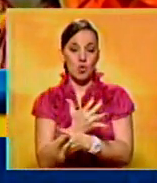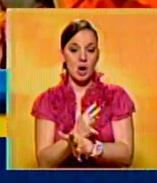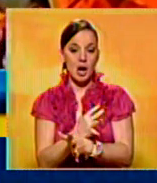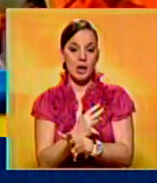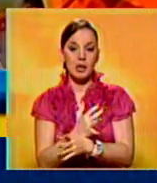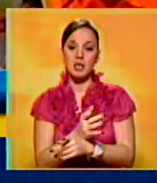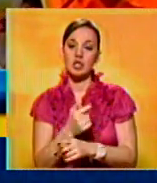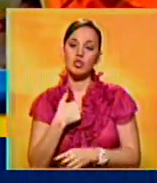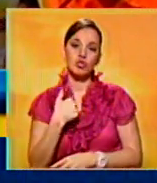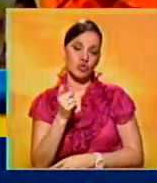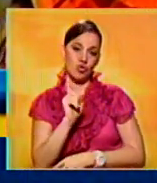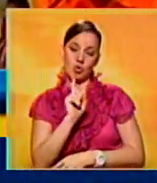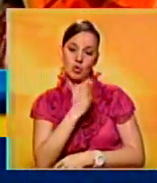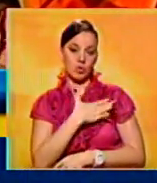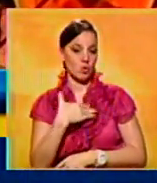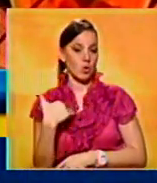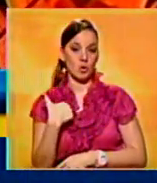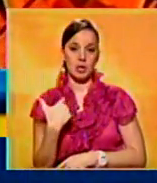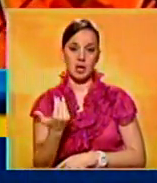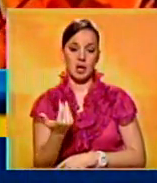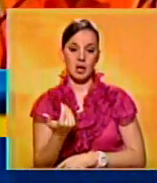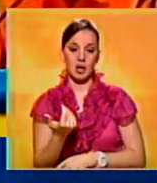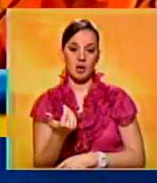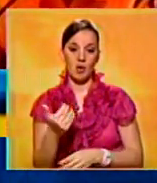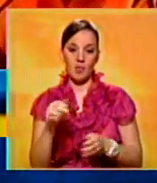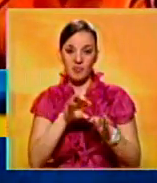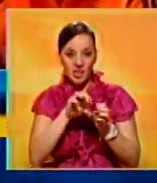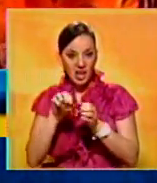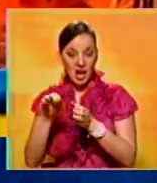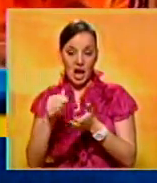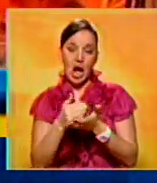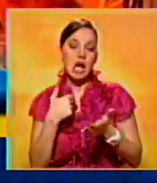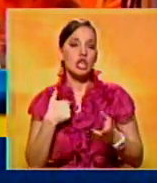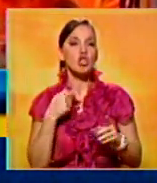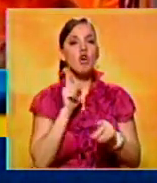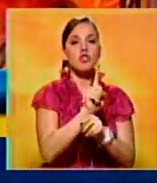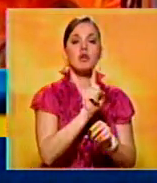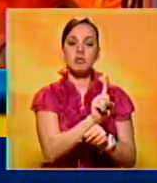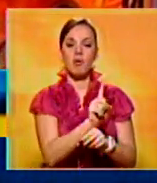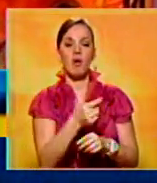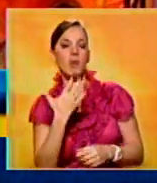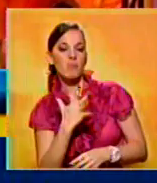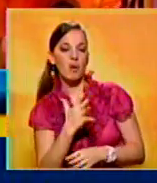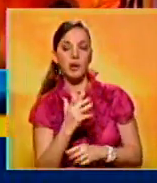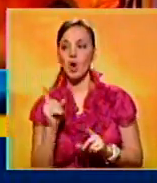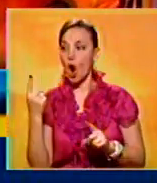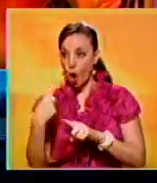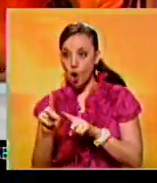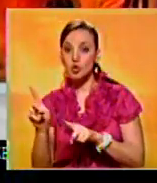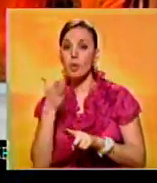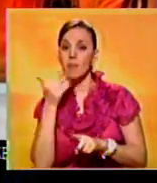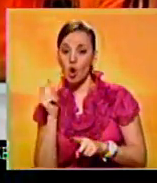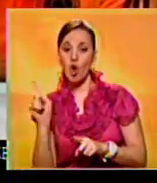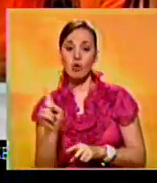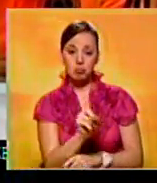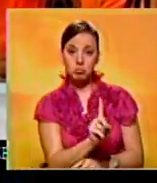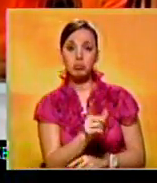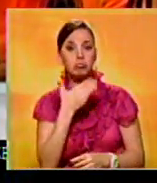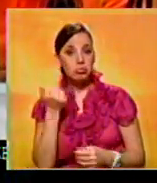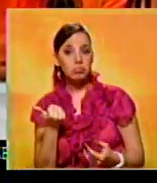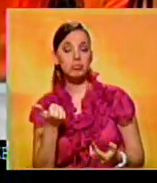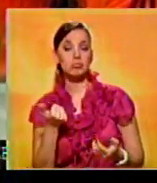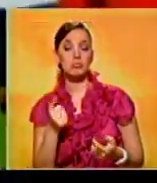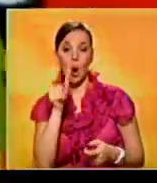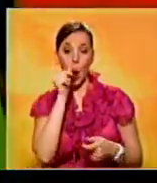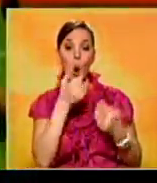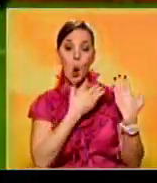Y no quería quitarle un lugar a un compañero mío que estuviera al 100%. Radamel Falcao